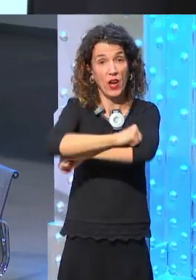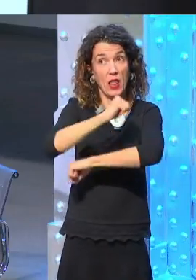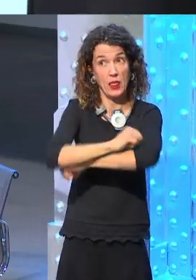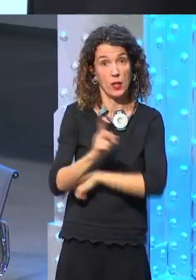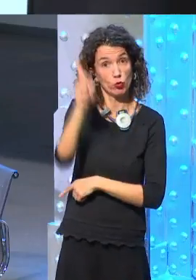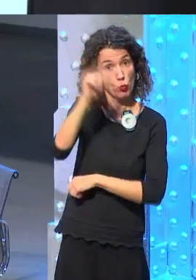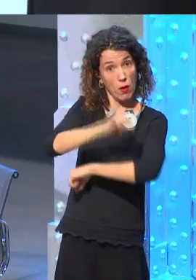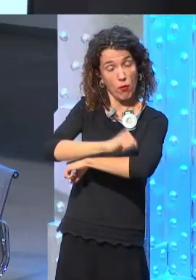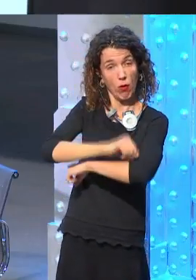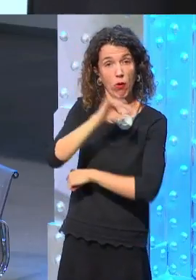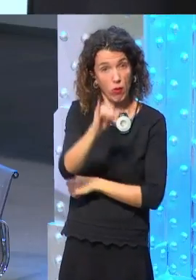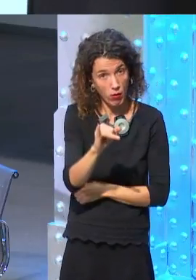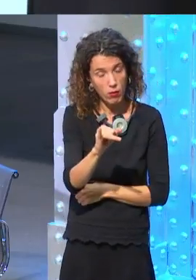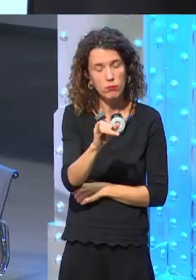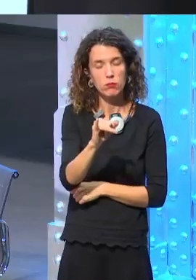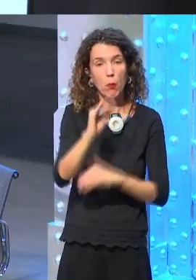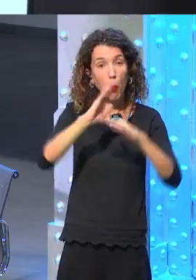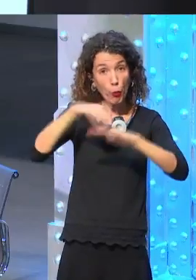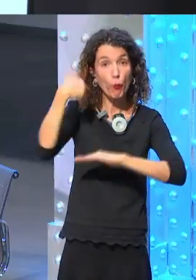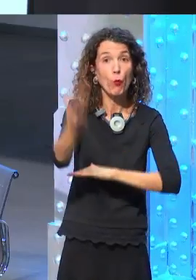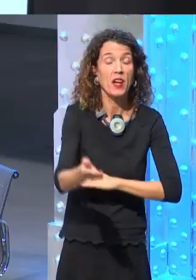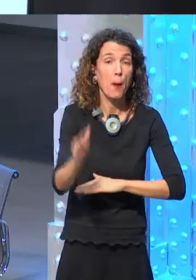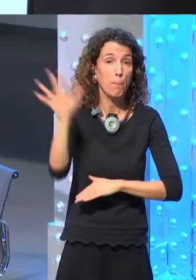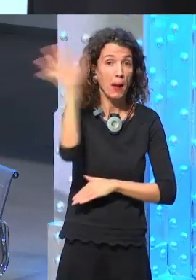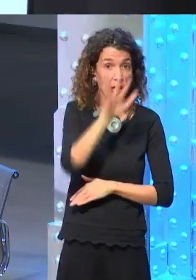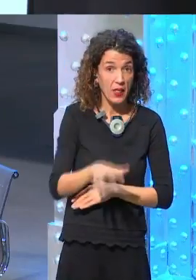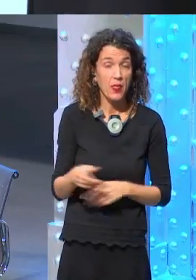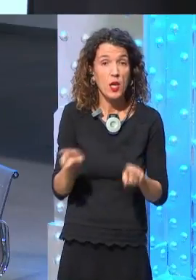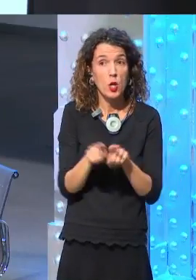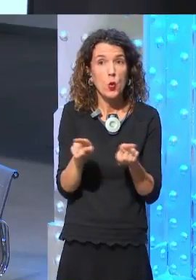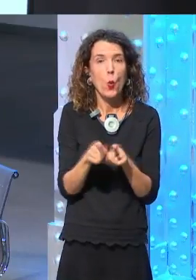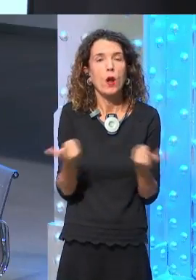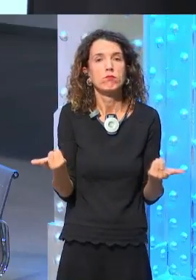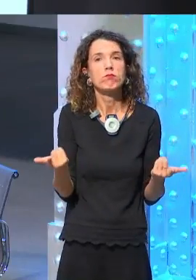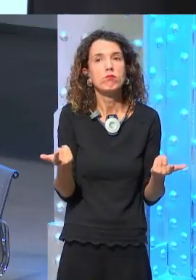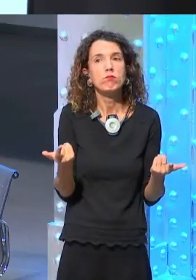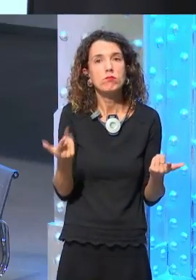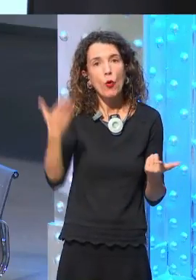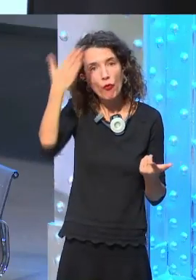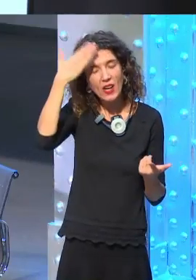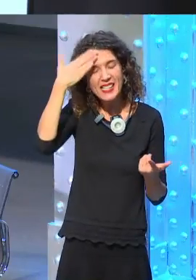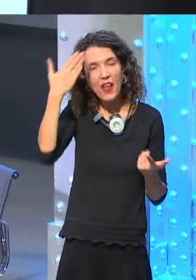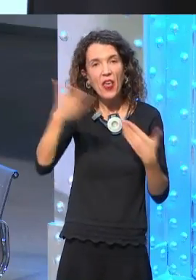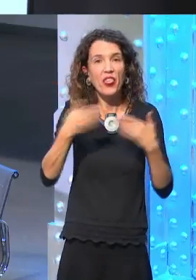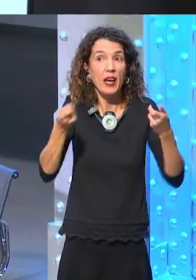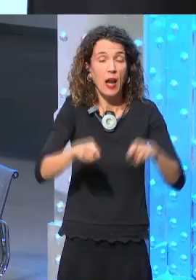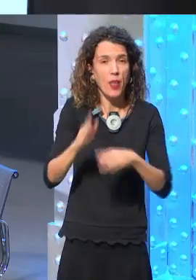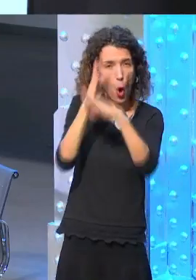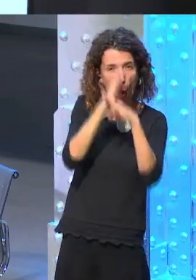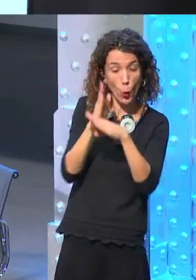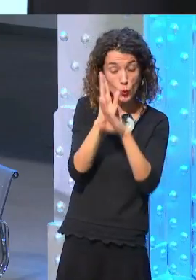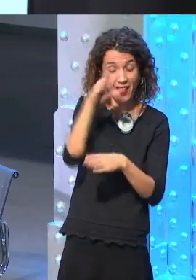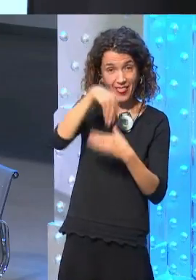parte superior, lo que por fuera parece una fachada cerrada u oculta,